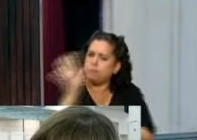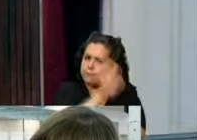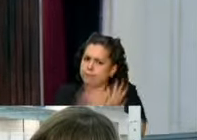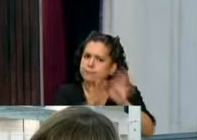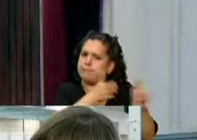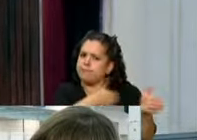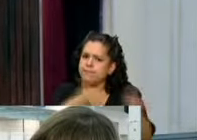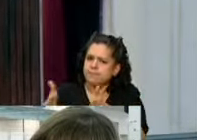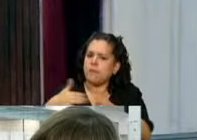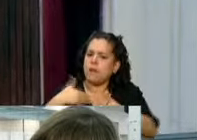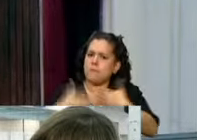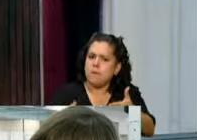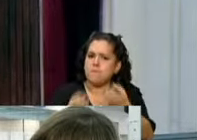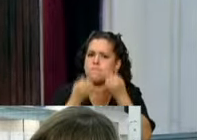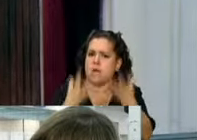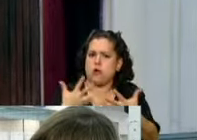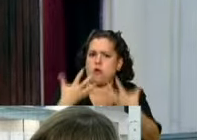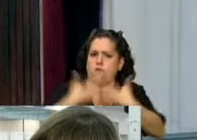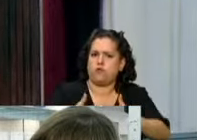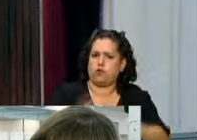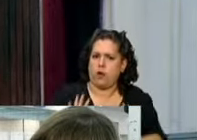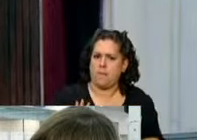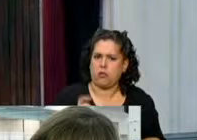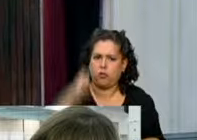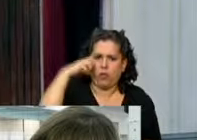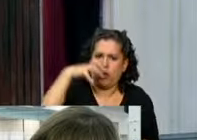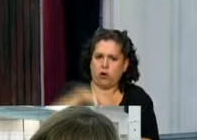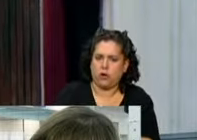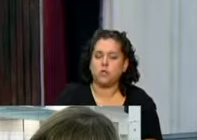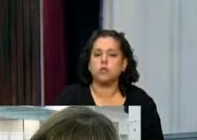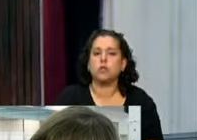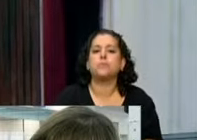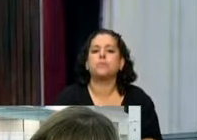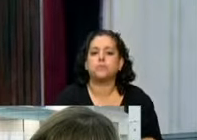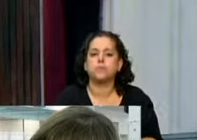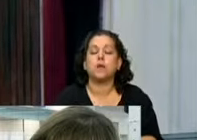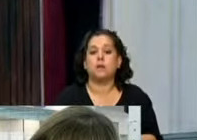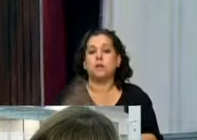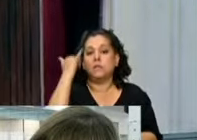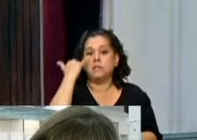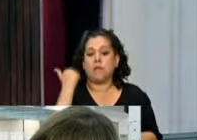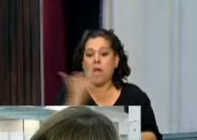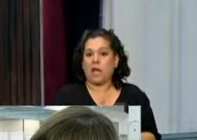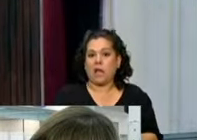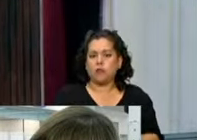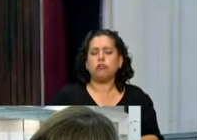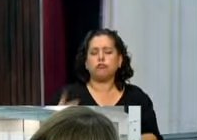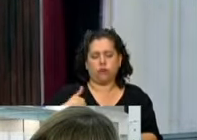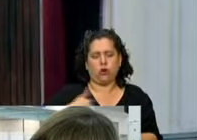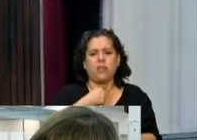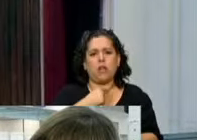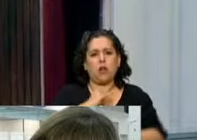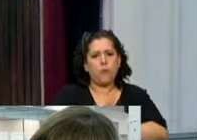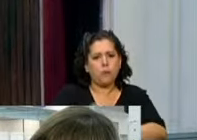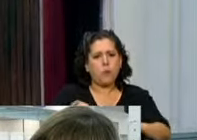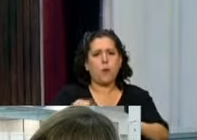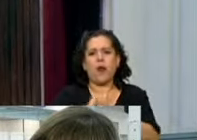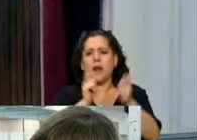con la variación salarial que justamente la variación que hoy está